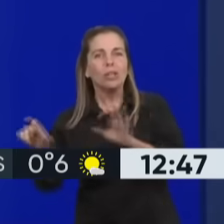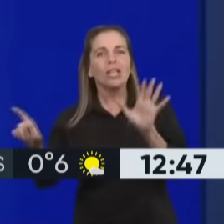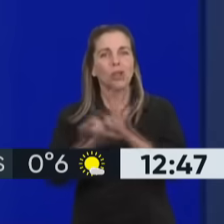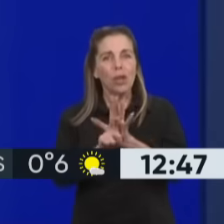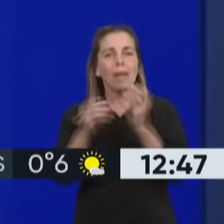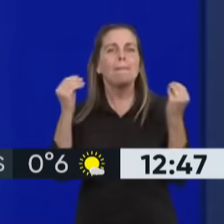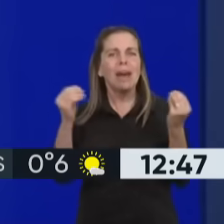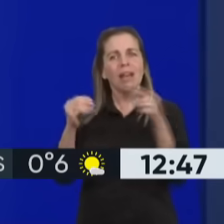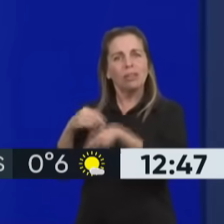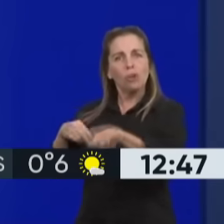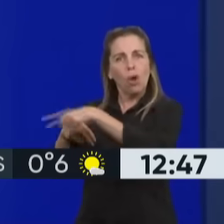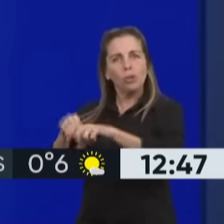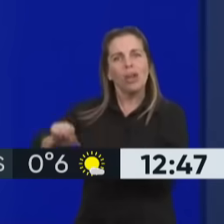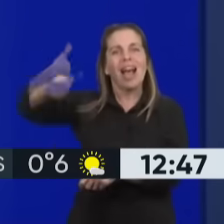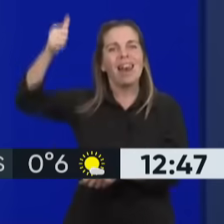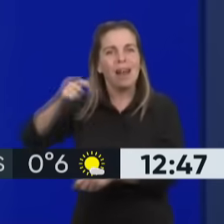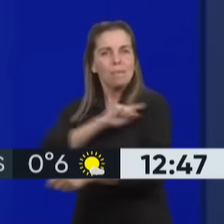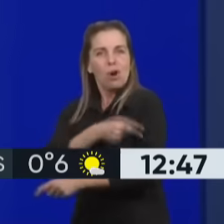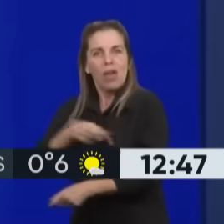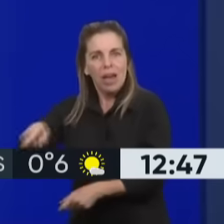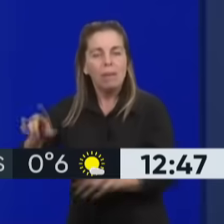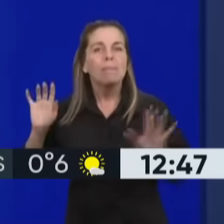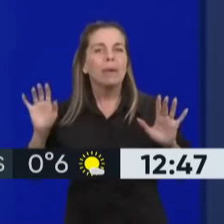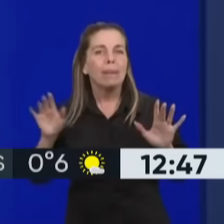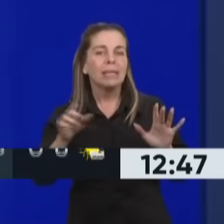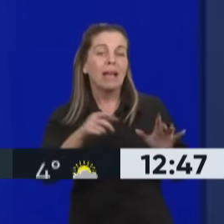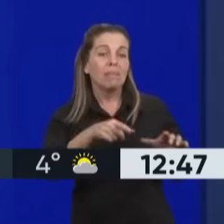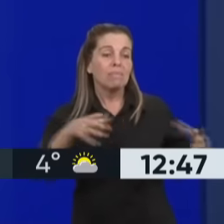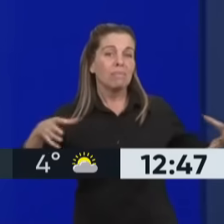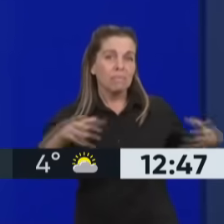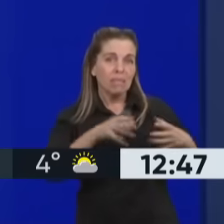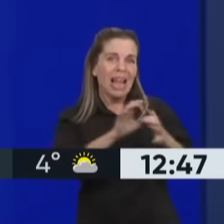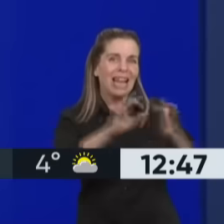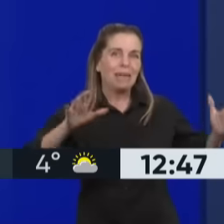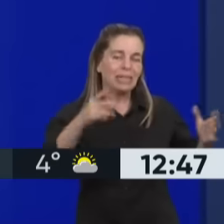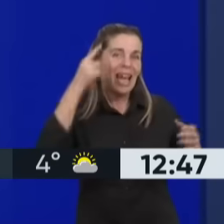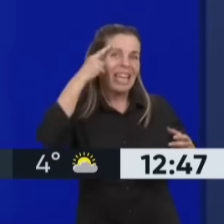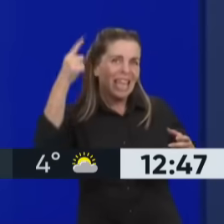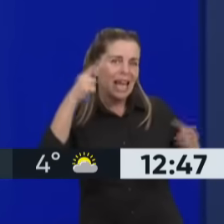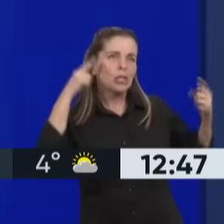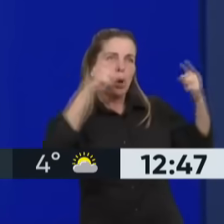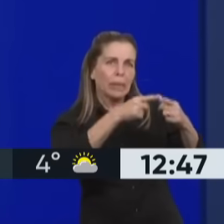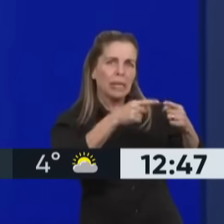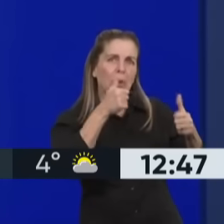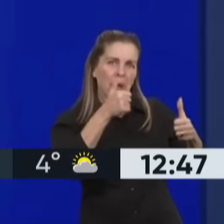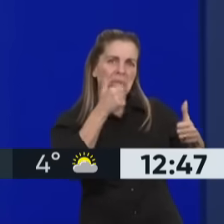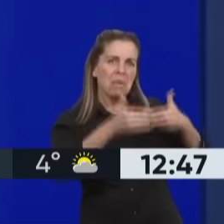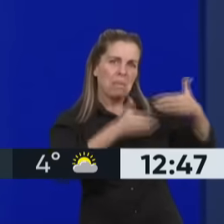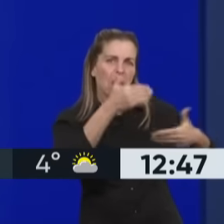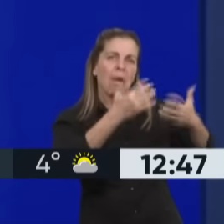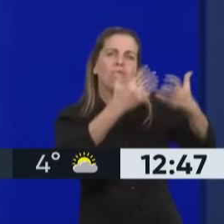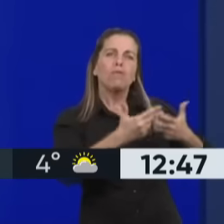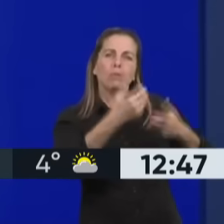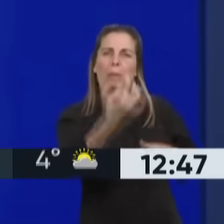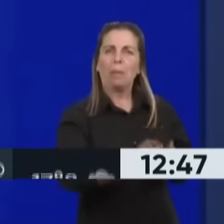poder. Lo que pasa es que las ideas de la libertad funcionan y empezaron a funcionar muy bien. Entonces,